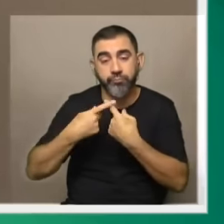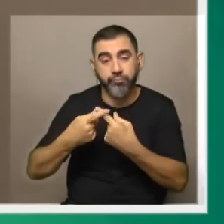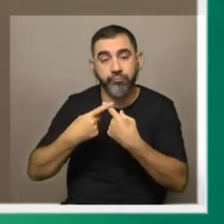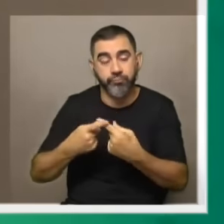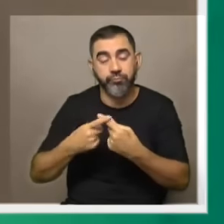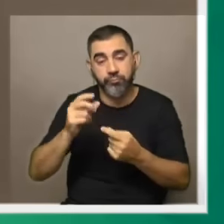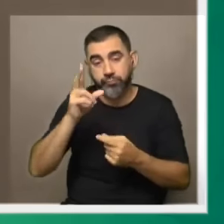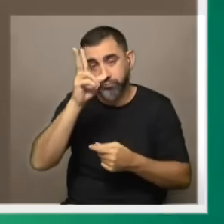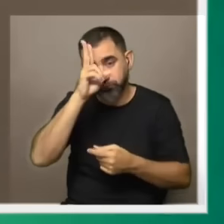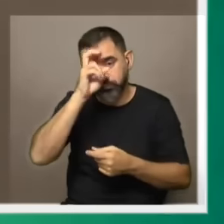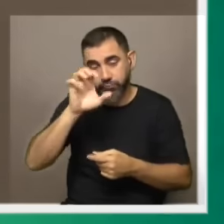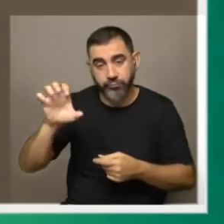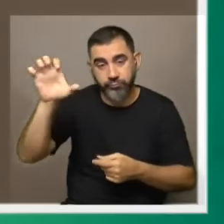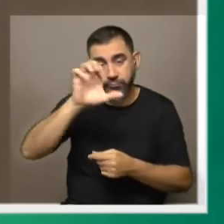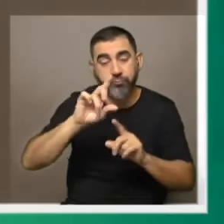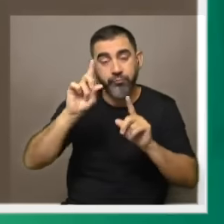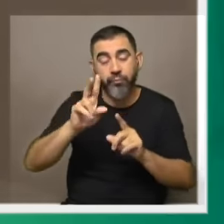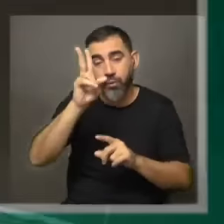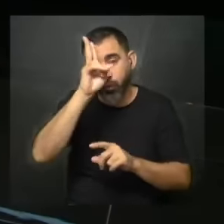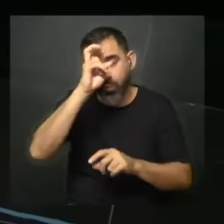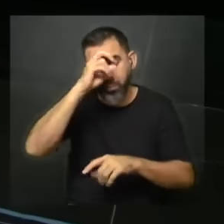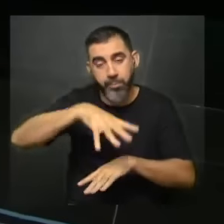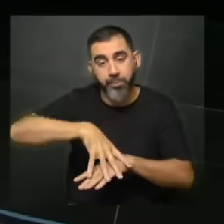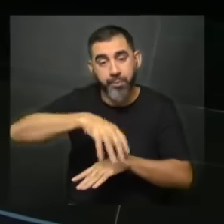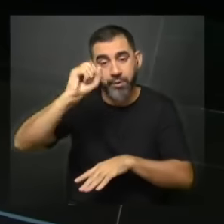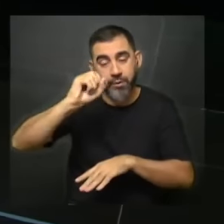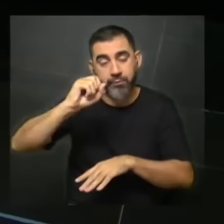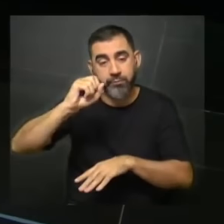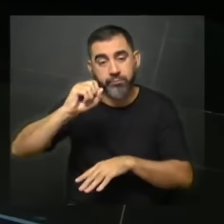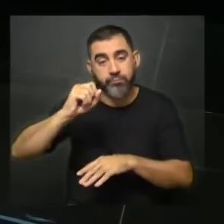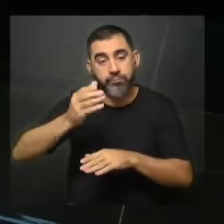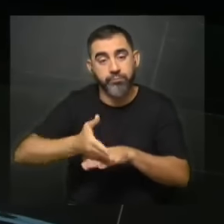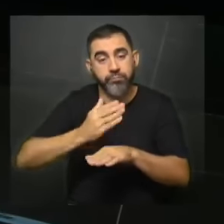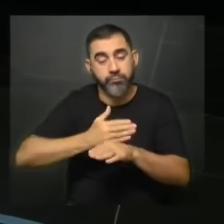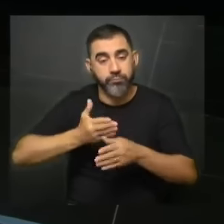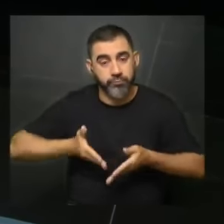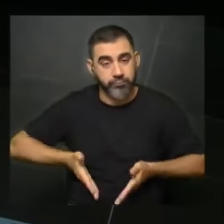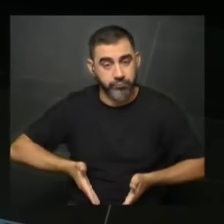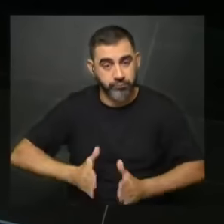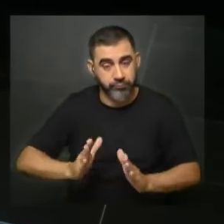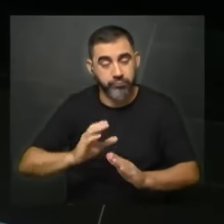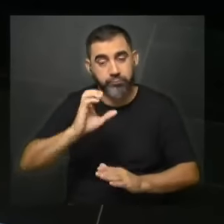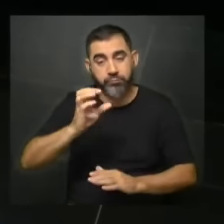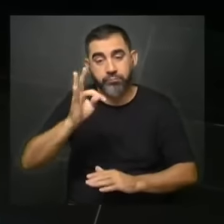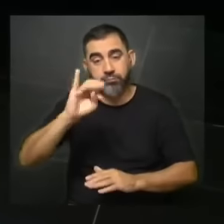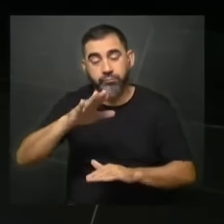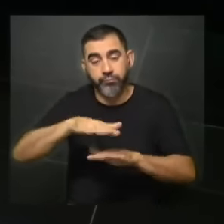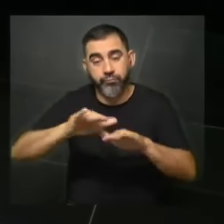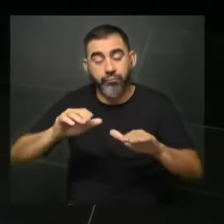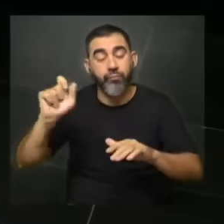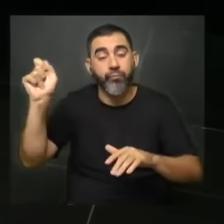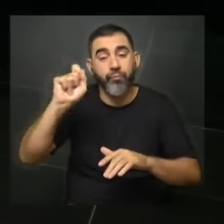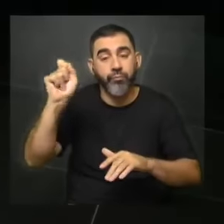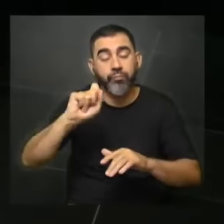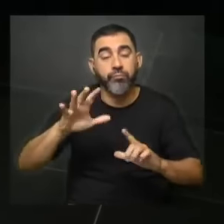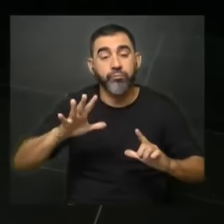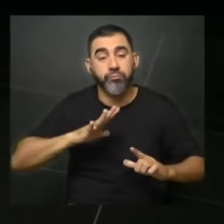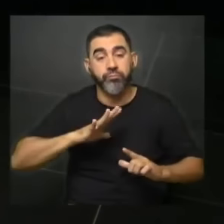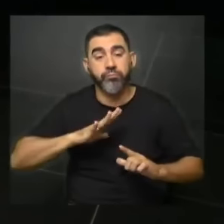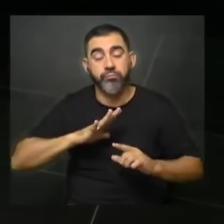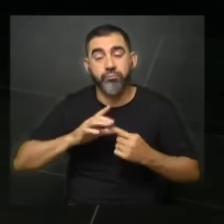al hospital del Cerro y al hospital per rosel en el área de neonatología de cti pediátrico y de emergencia que está todavía en